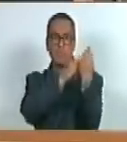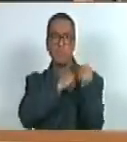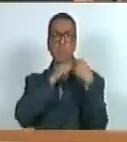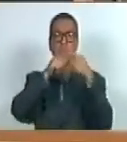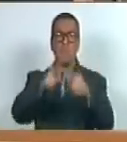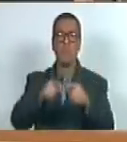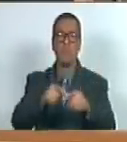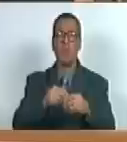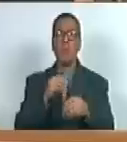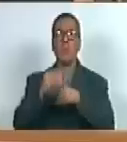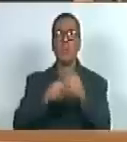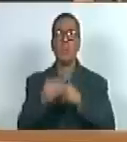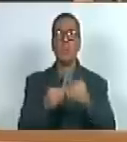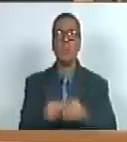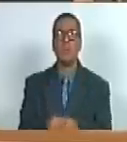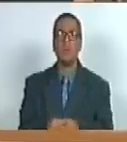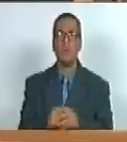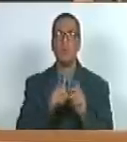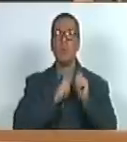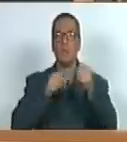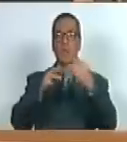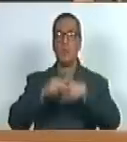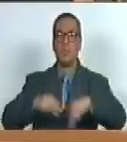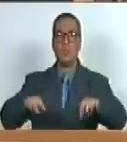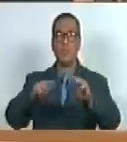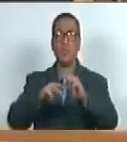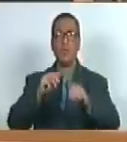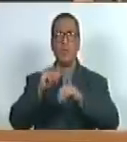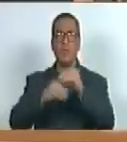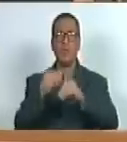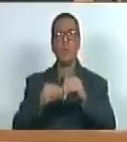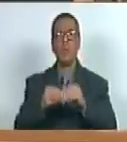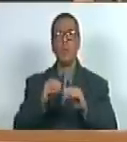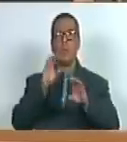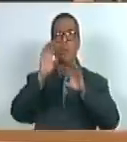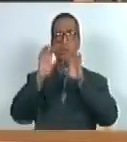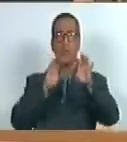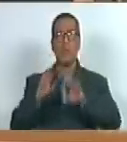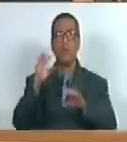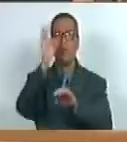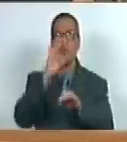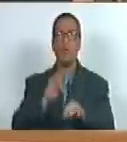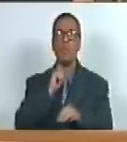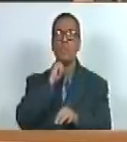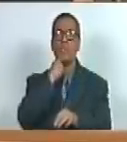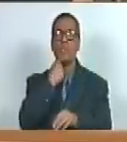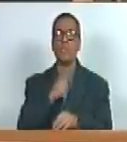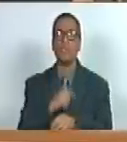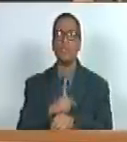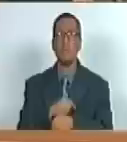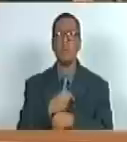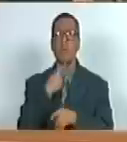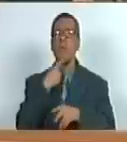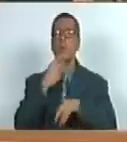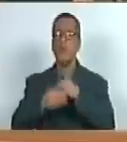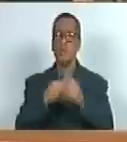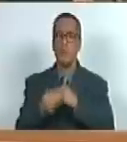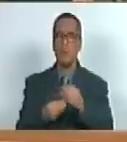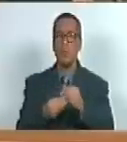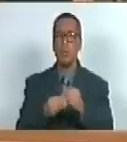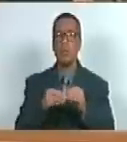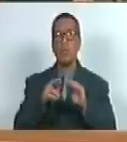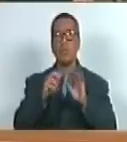la interacción otorgada por el Ministerio de Asuntos Exteriores de la Federación de Rusia de conformidad con lo